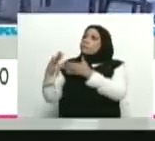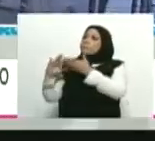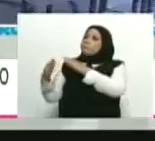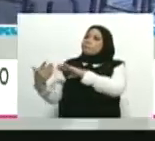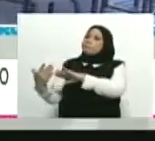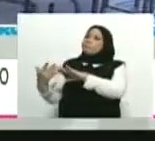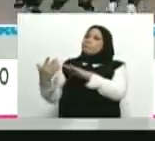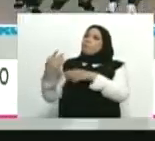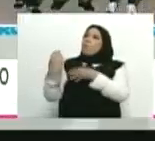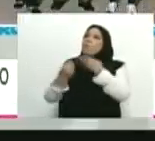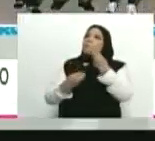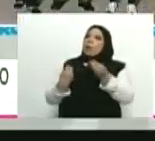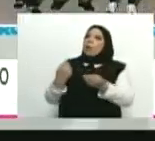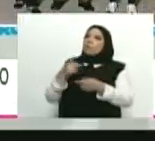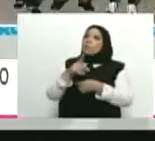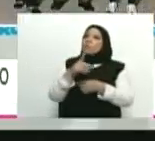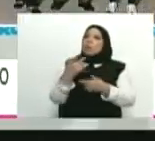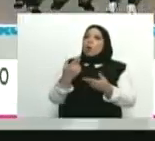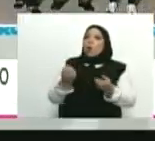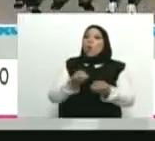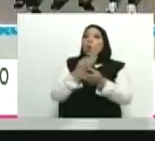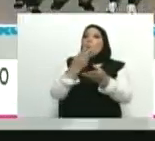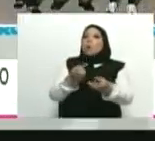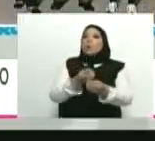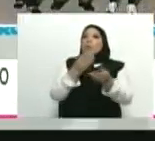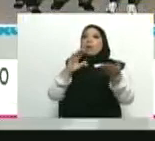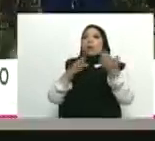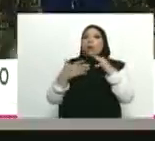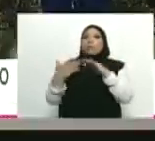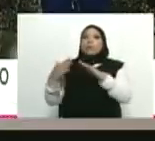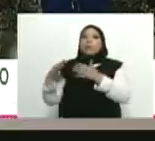Cuéntame. Pertenezco al Consejo Comunal.